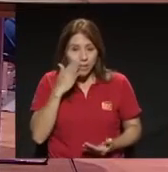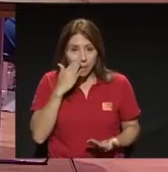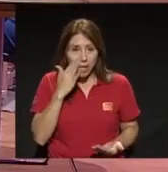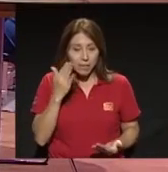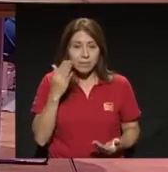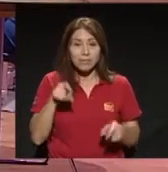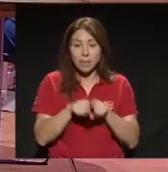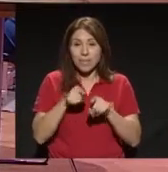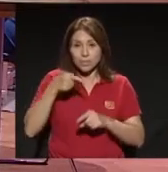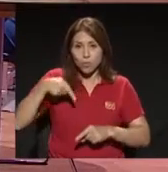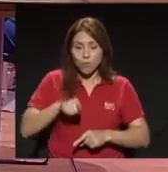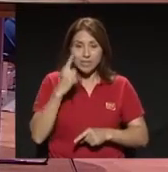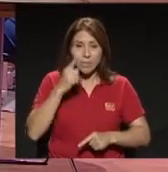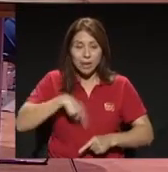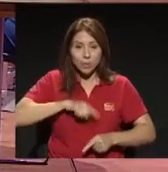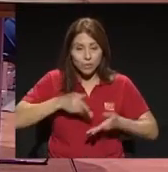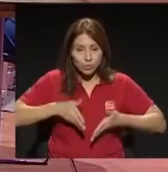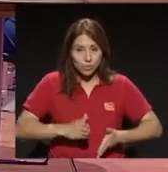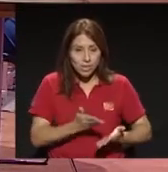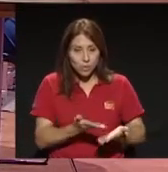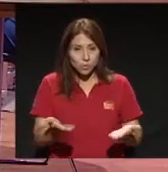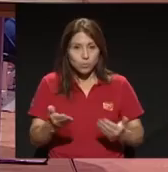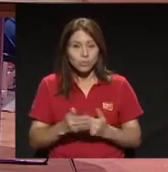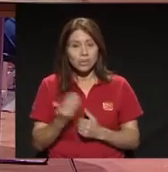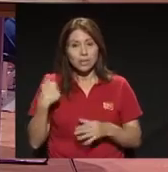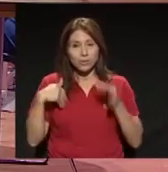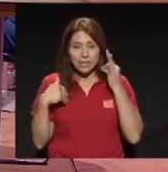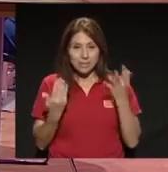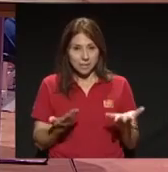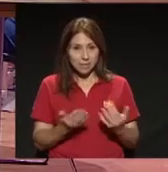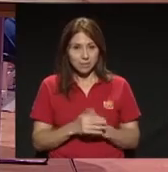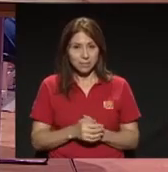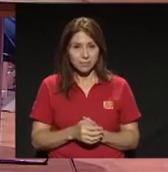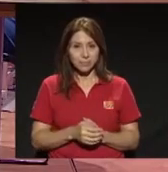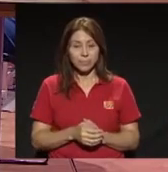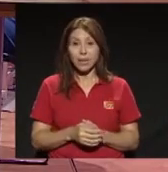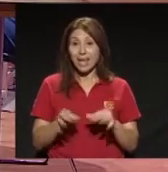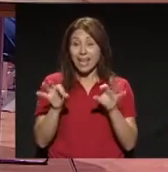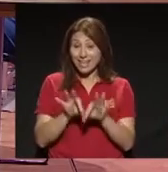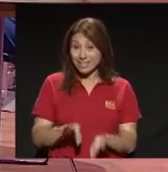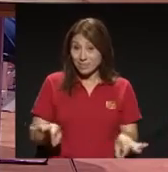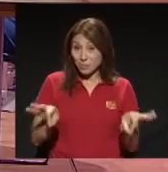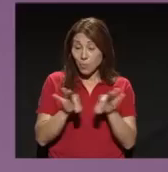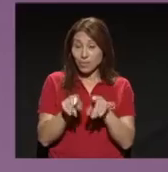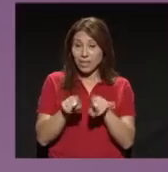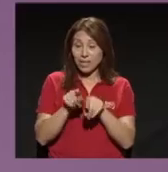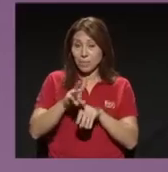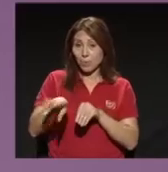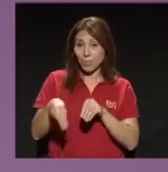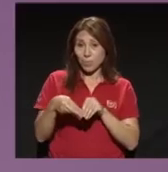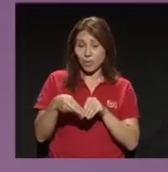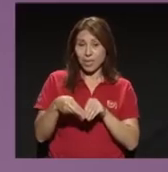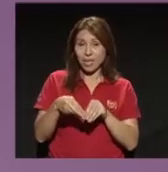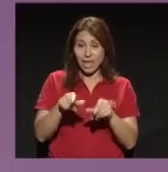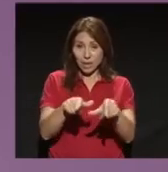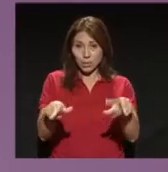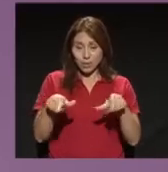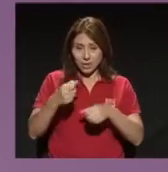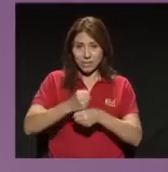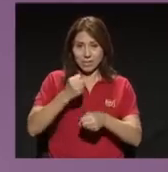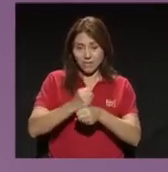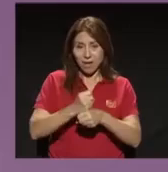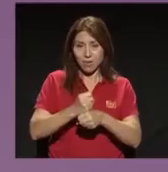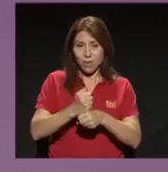ofensa para nuestros hijos y para nuestros hijos por tanto de las salas de lactancia en los centros de trabajo que es